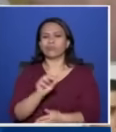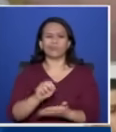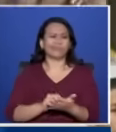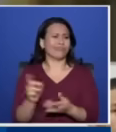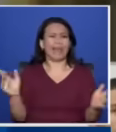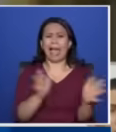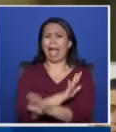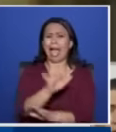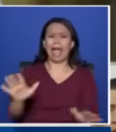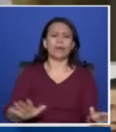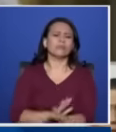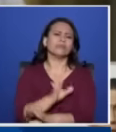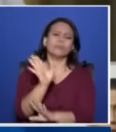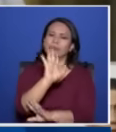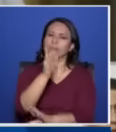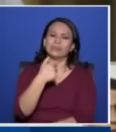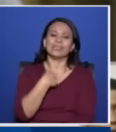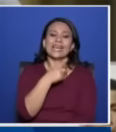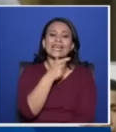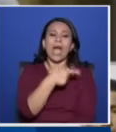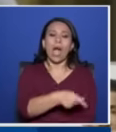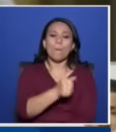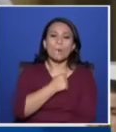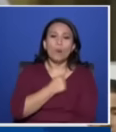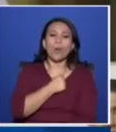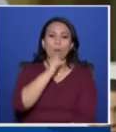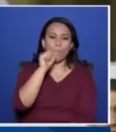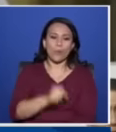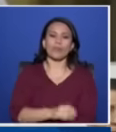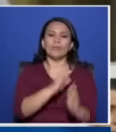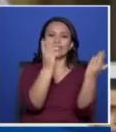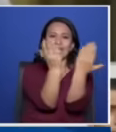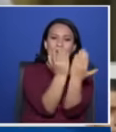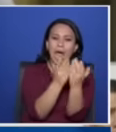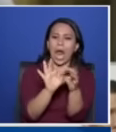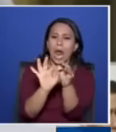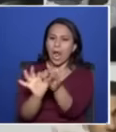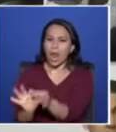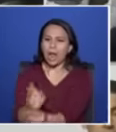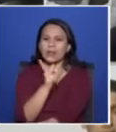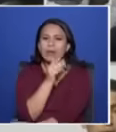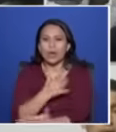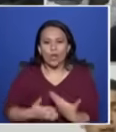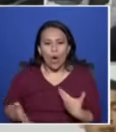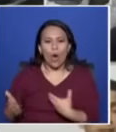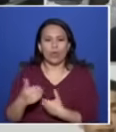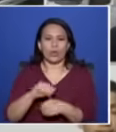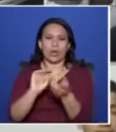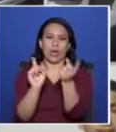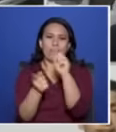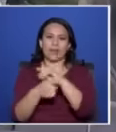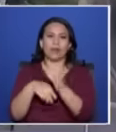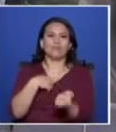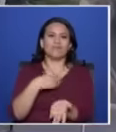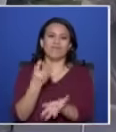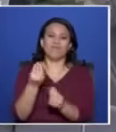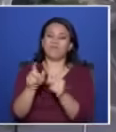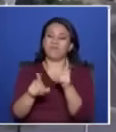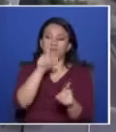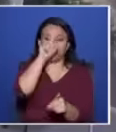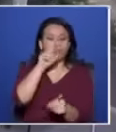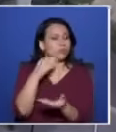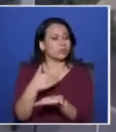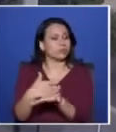nos volvemos locos. Entonces aquí tenemos que centralizar. Y señaló que este proceso implicará también liquidar un importante